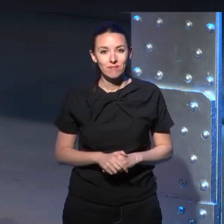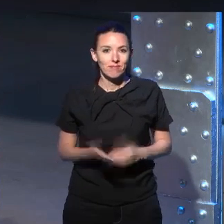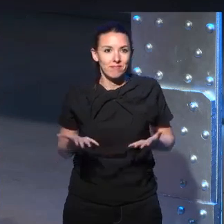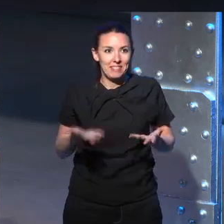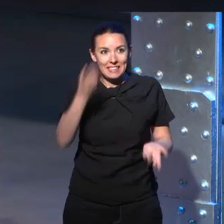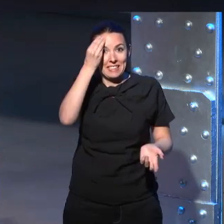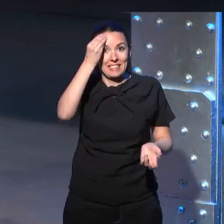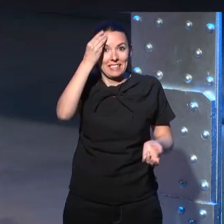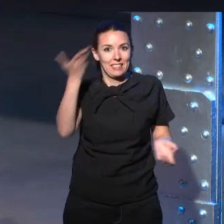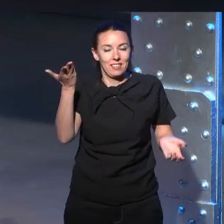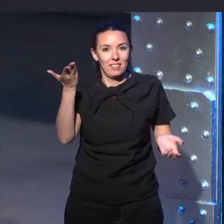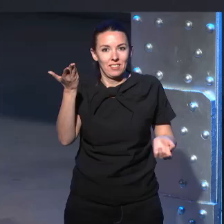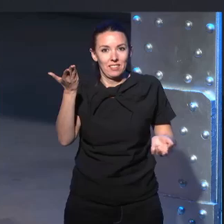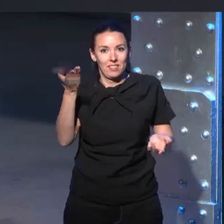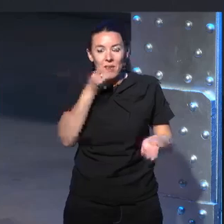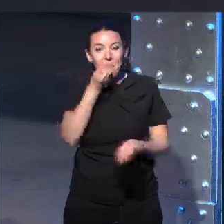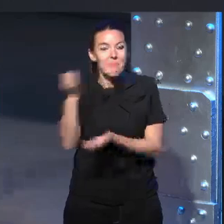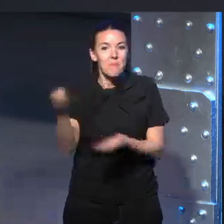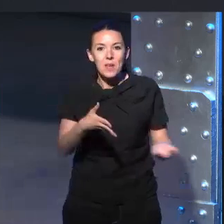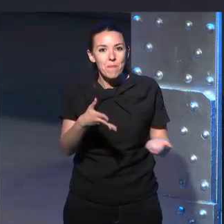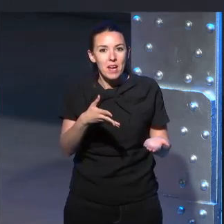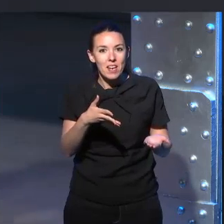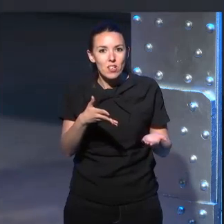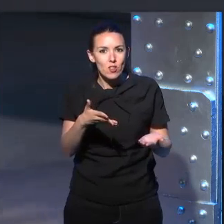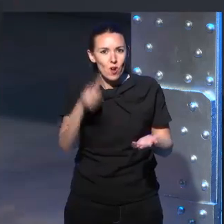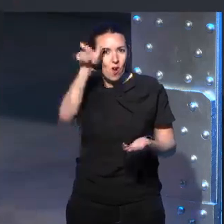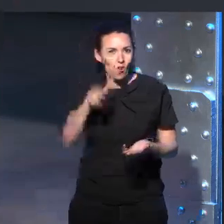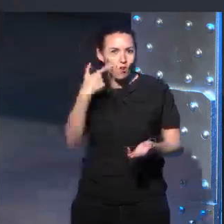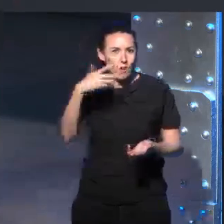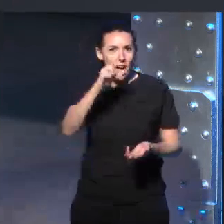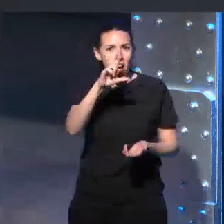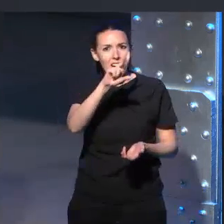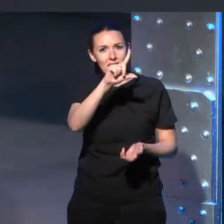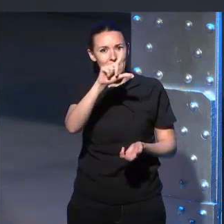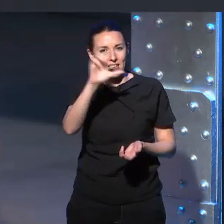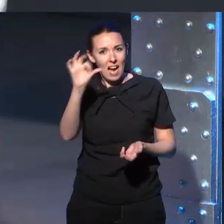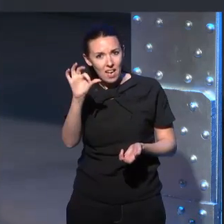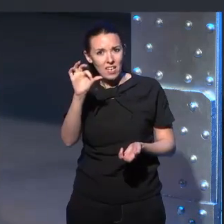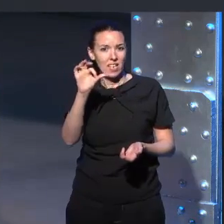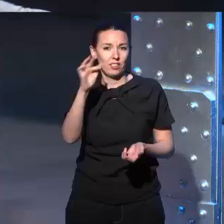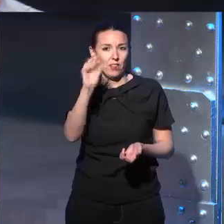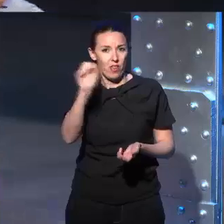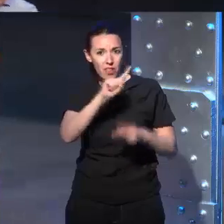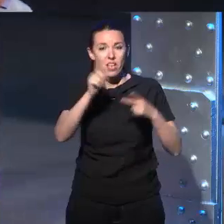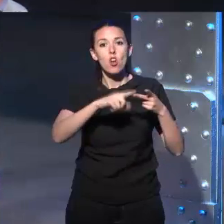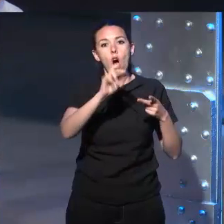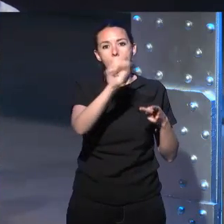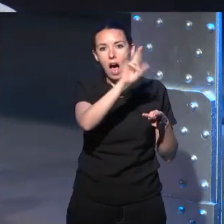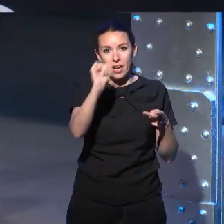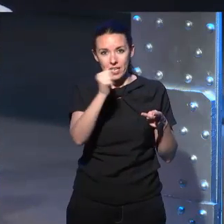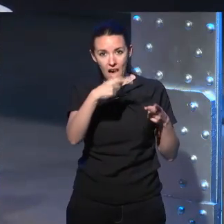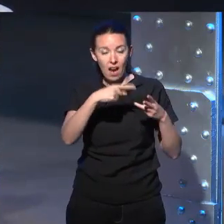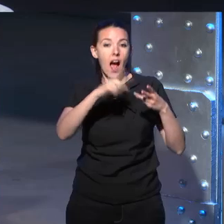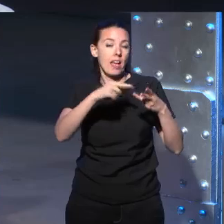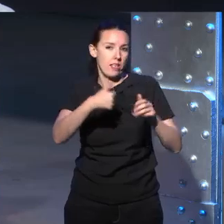He pensado que para dar la bienvenida al gran Carlas Francino, al supermaestro Guillermo Arriaga y al inimitable Miguel